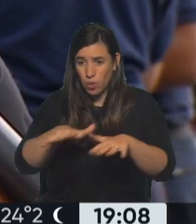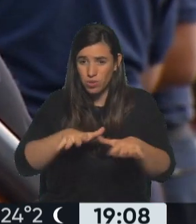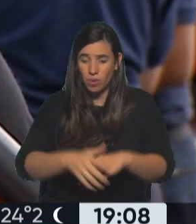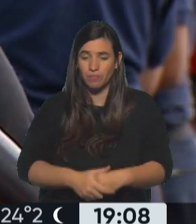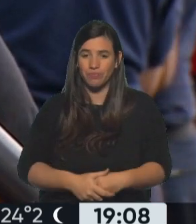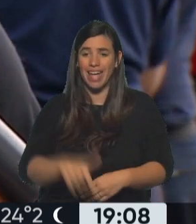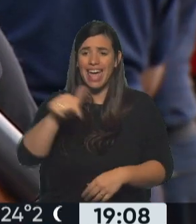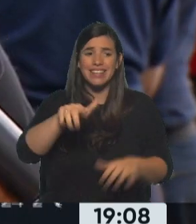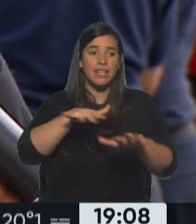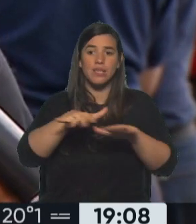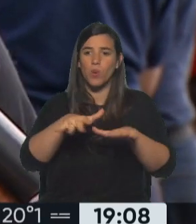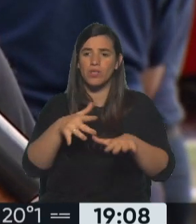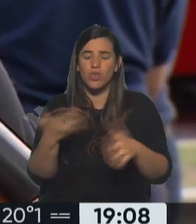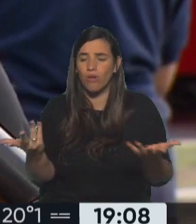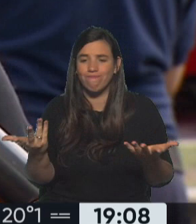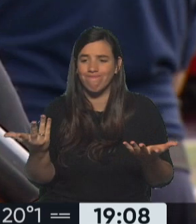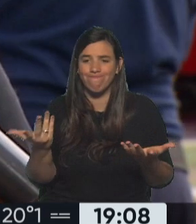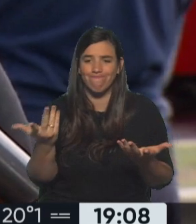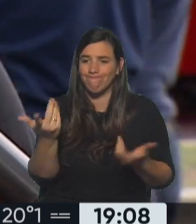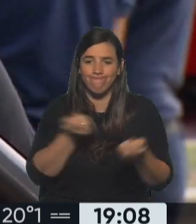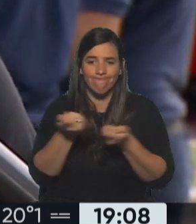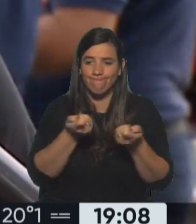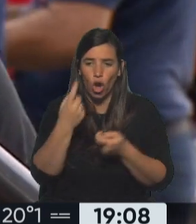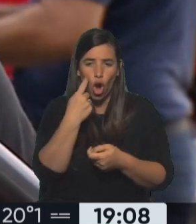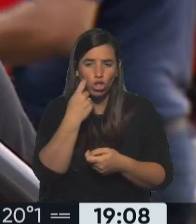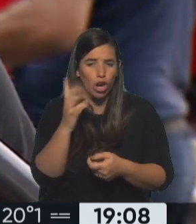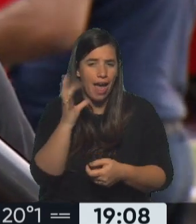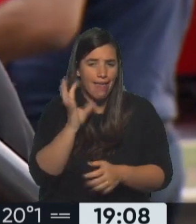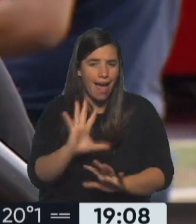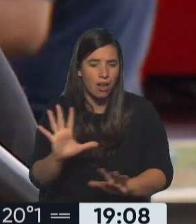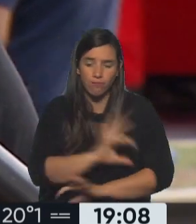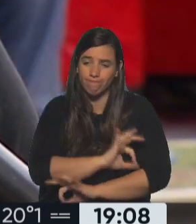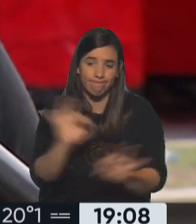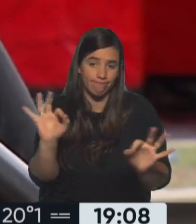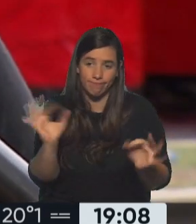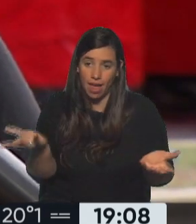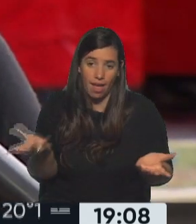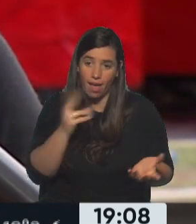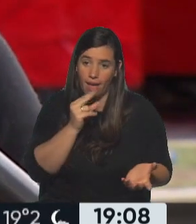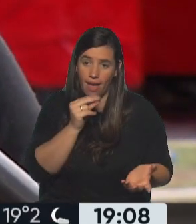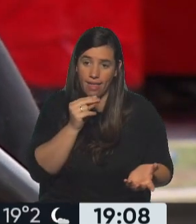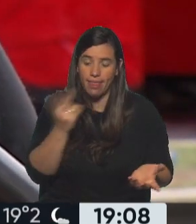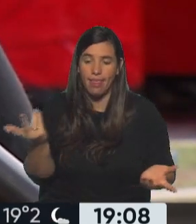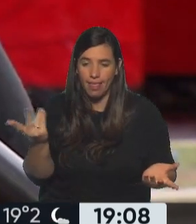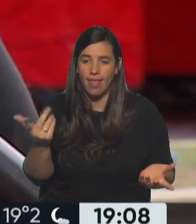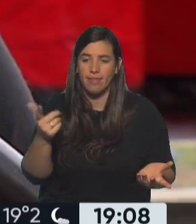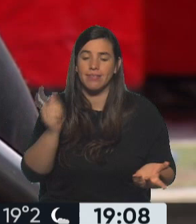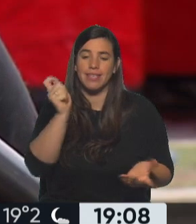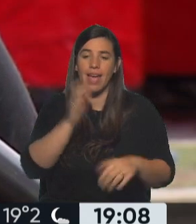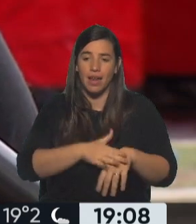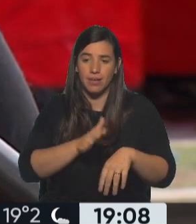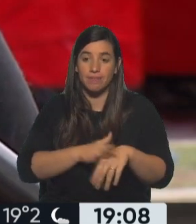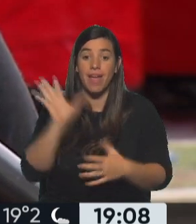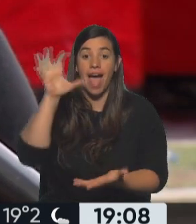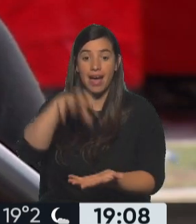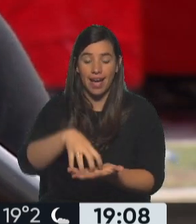están reguladas y lamentablemente no están siendo controladas por el ente que debiera de controlar, que es, digamos, la Agencia de Control Gubernamental. Entonces